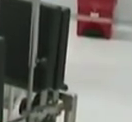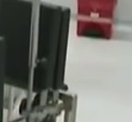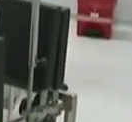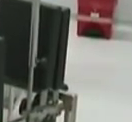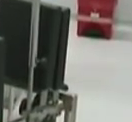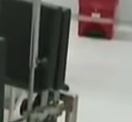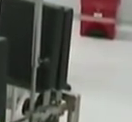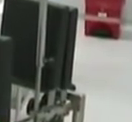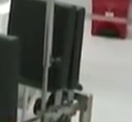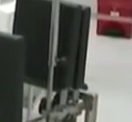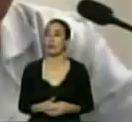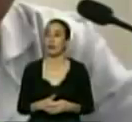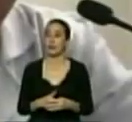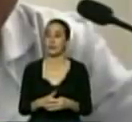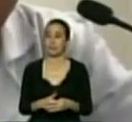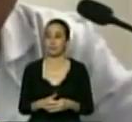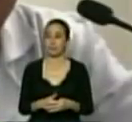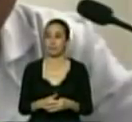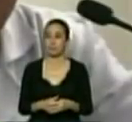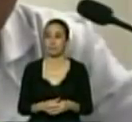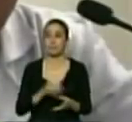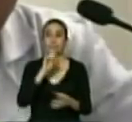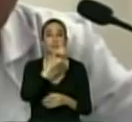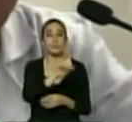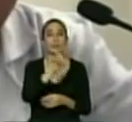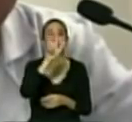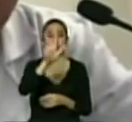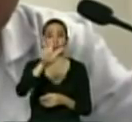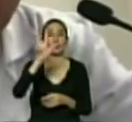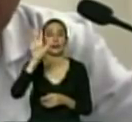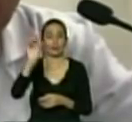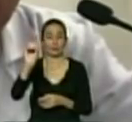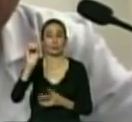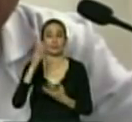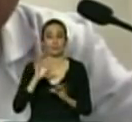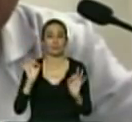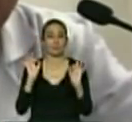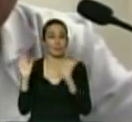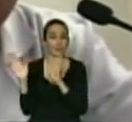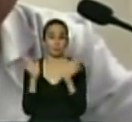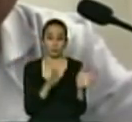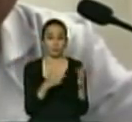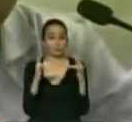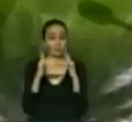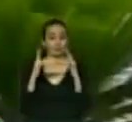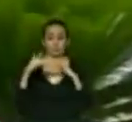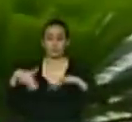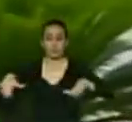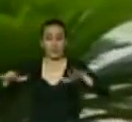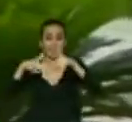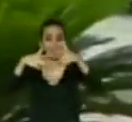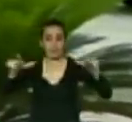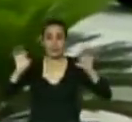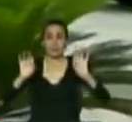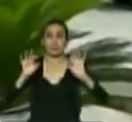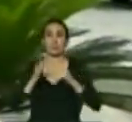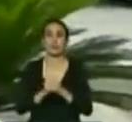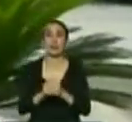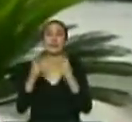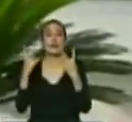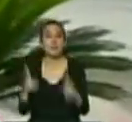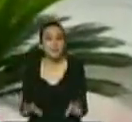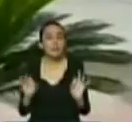algunos de estos trabajos. 130 camas libres, listas para hospitalización, y están listas